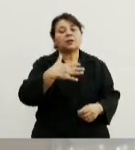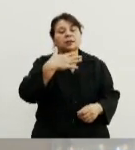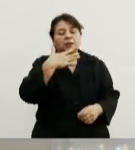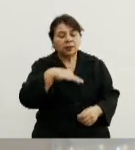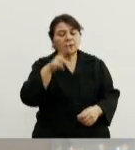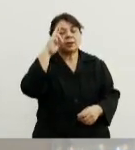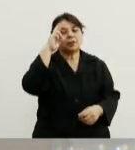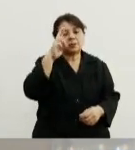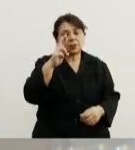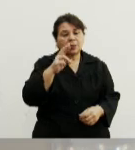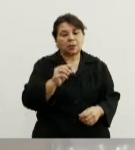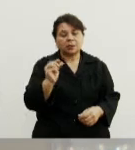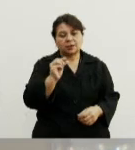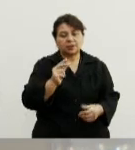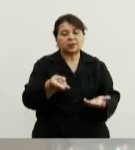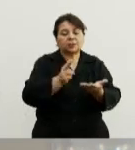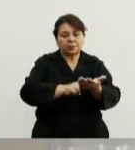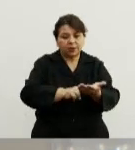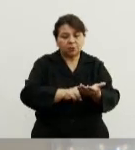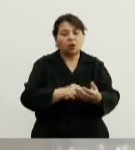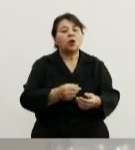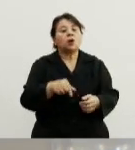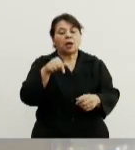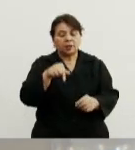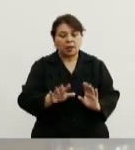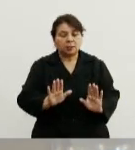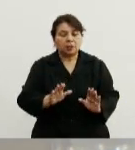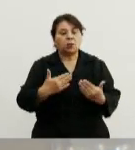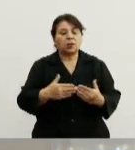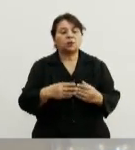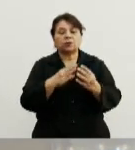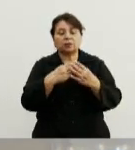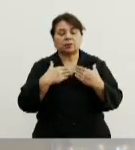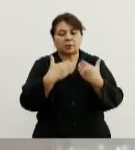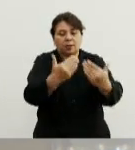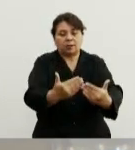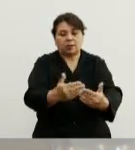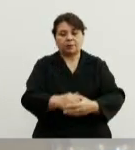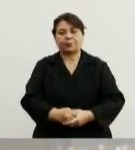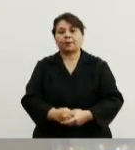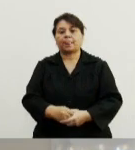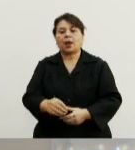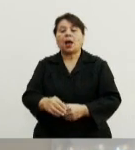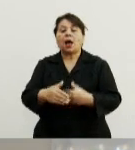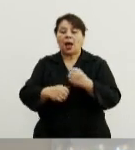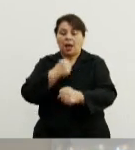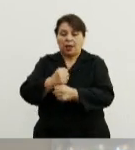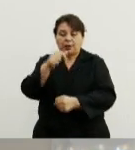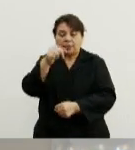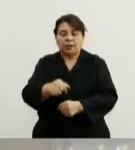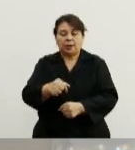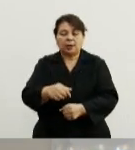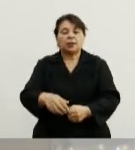entre todos podemos salir adelante muy bien hasta aquí la conferencia interactiva y online de la